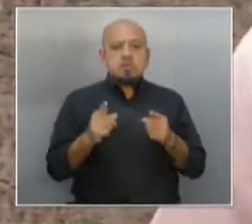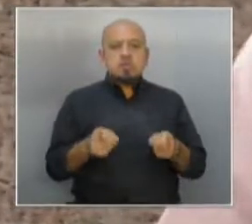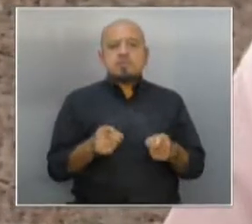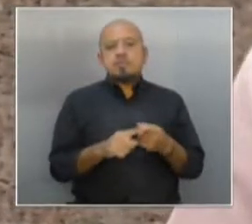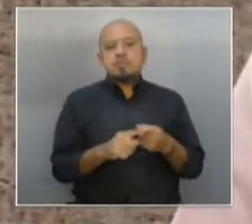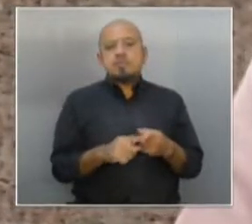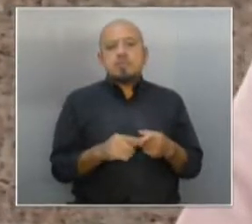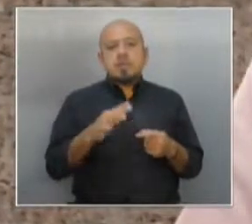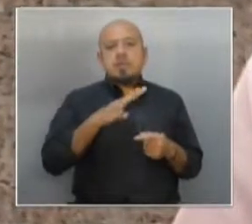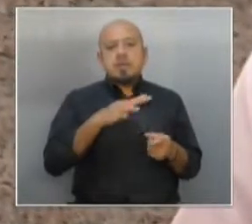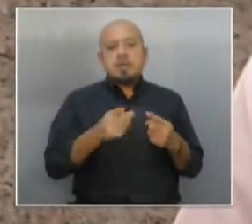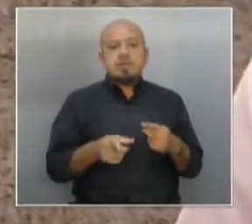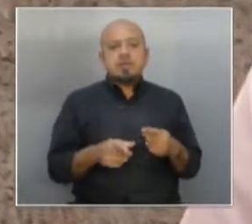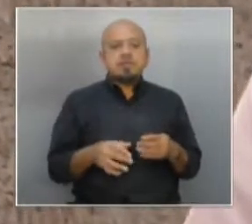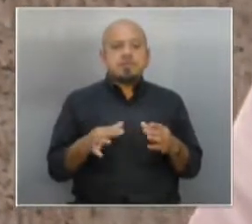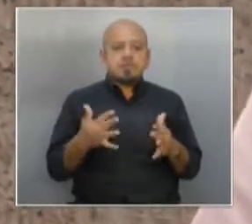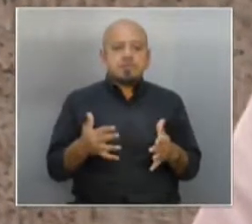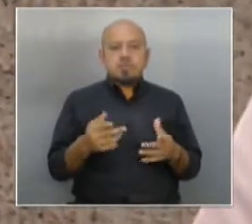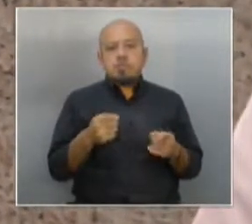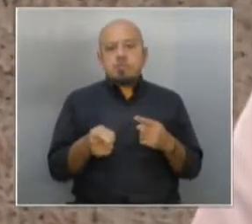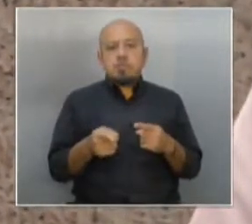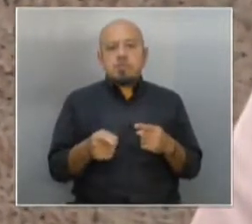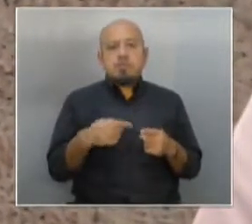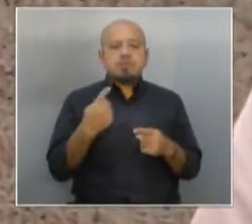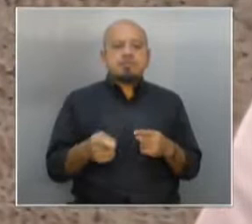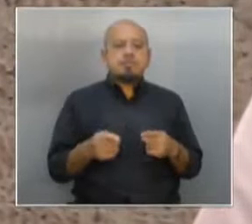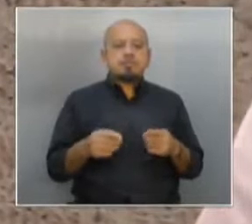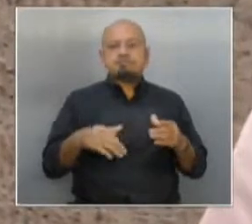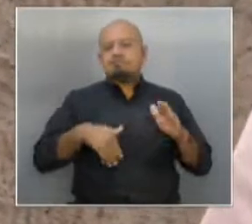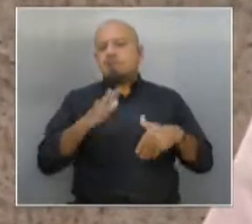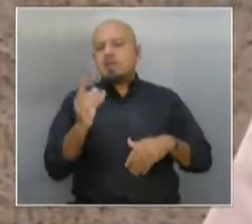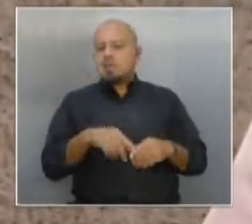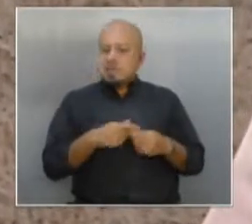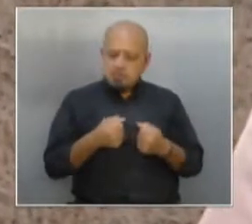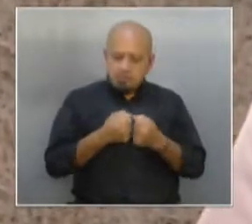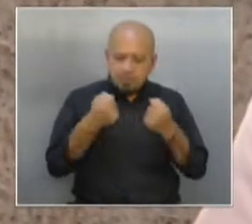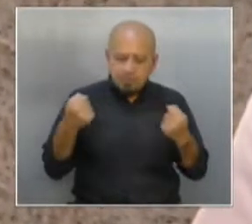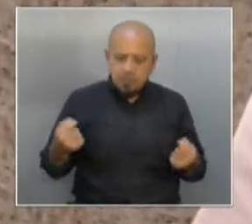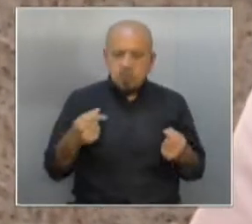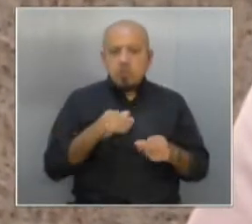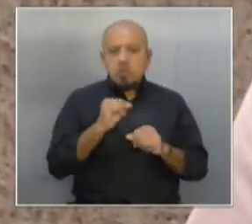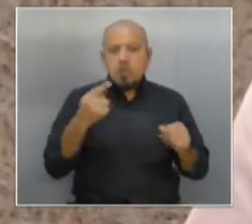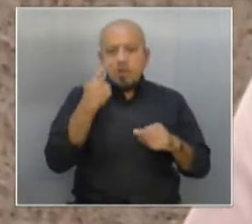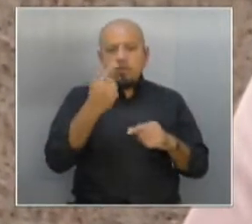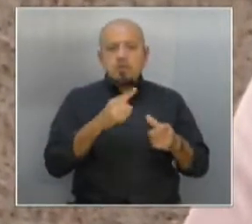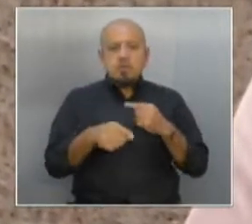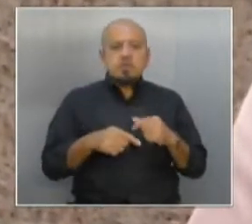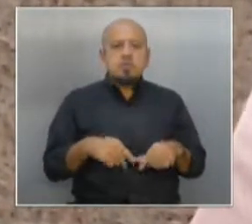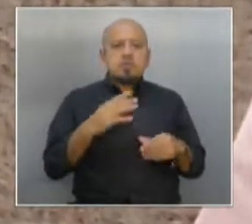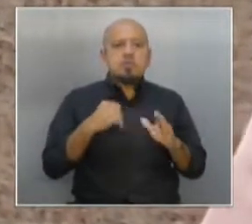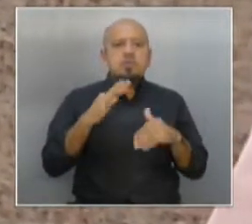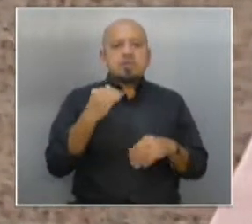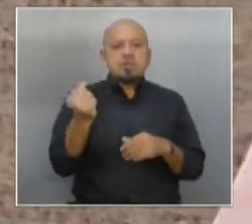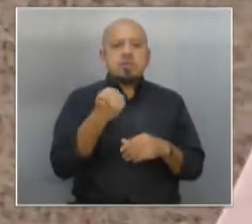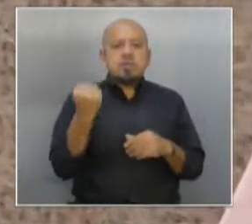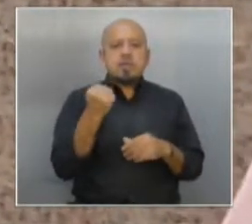lectoras tengan algo que vaya más allá de los titulares, algo que vaya más allá de lo que pueden ver con la actualidad más inmediata